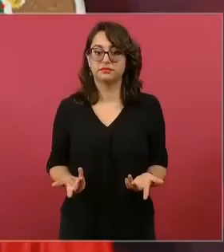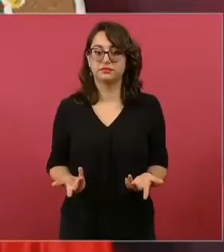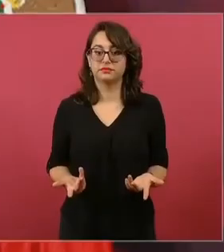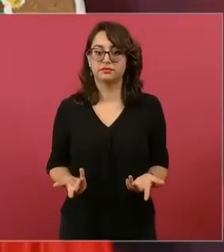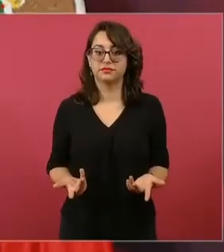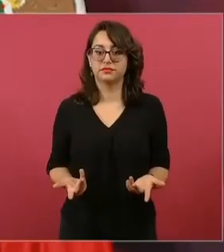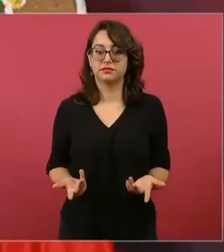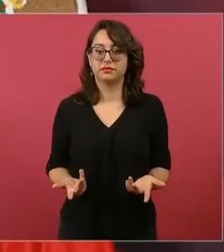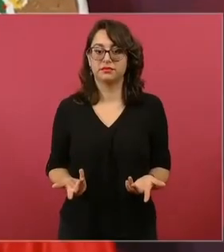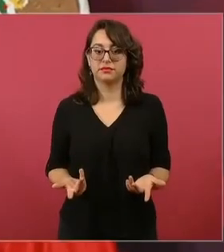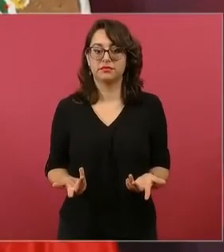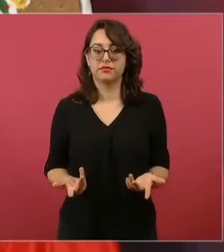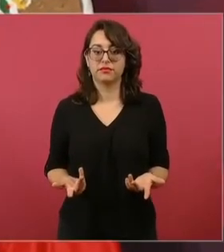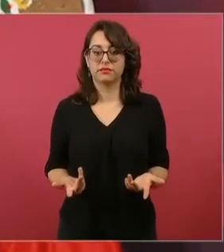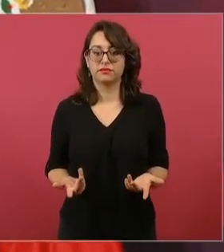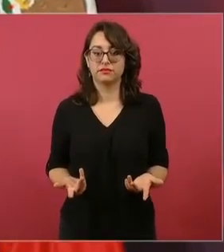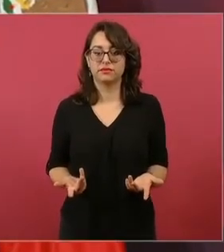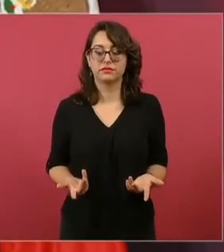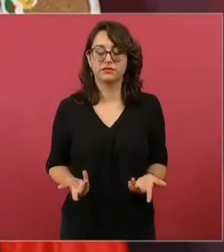vamos a